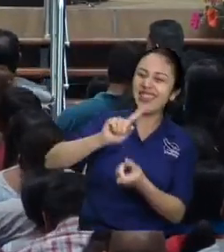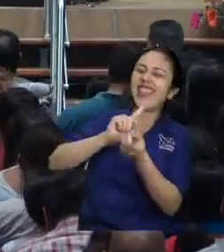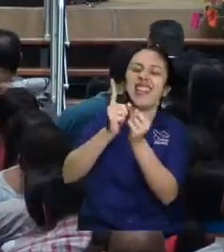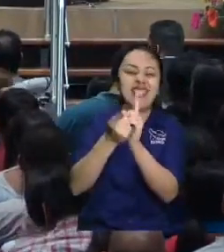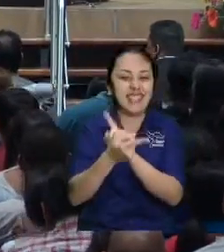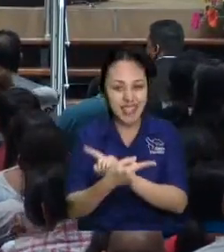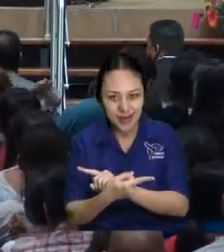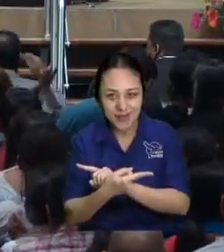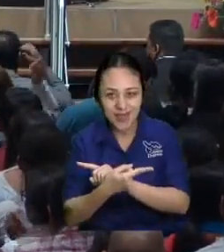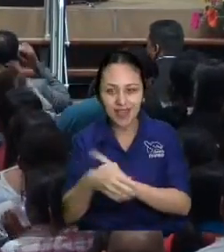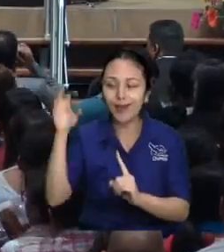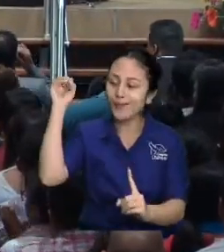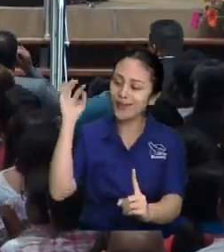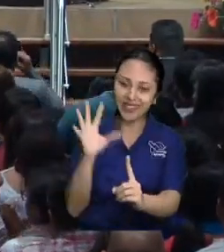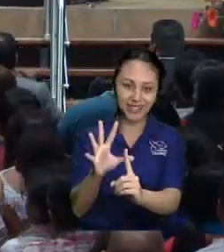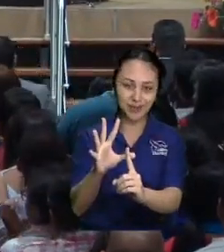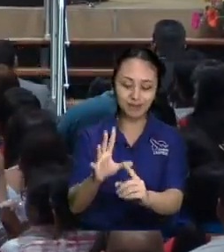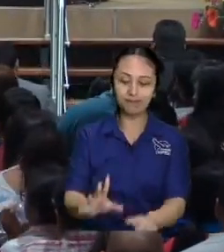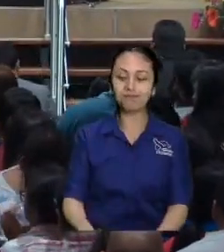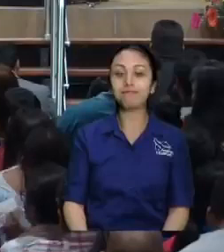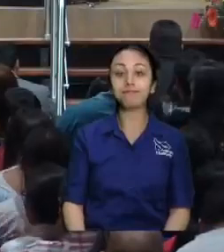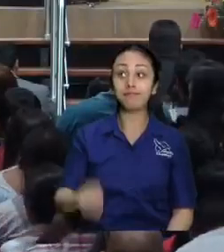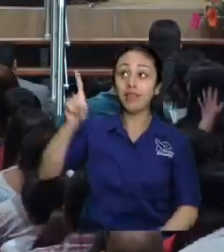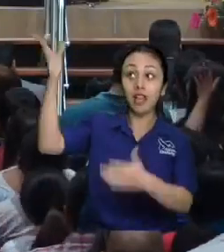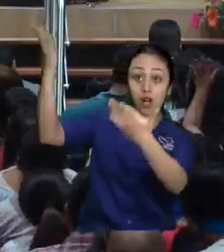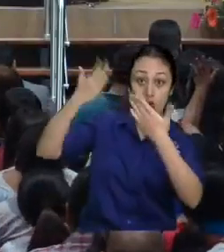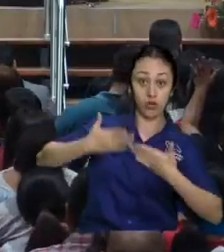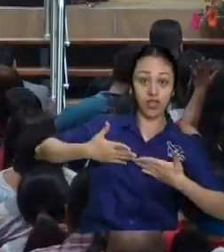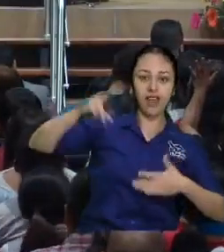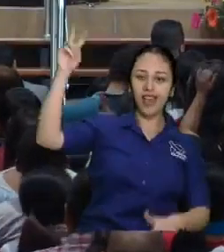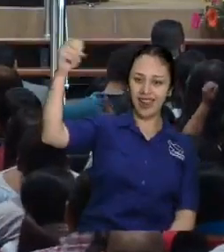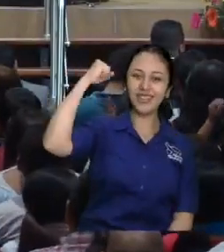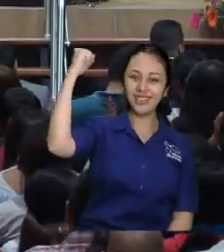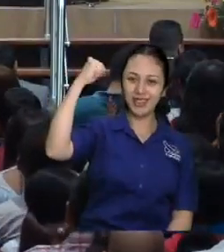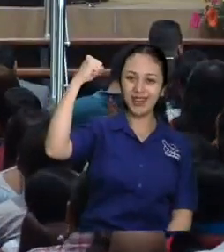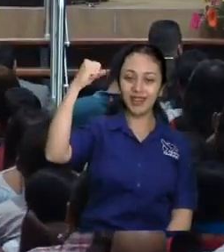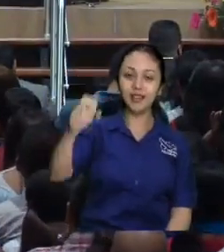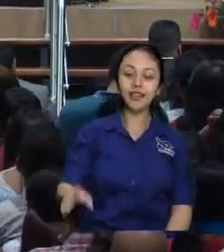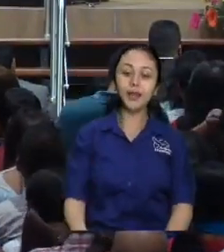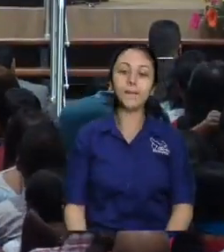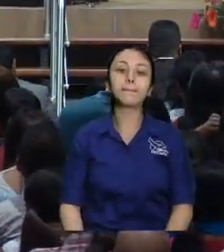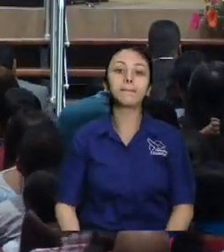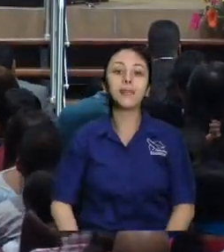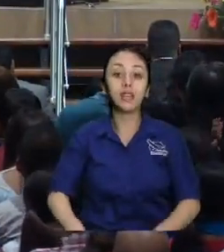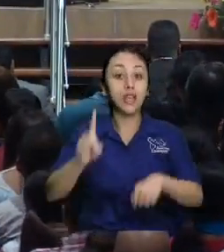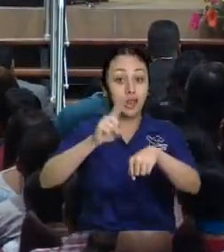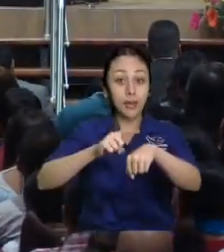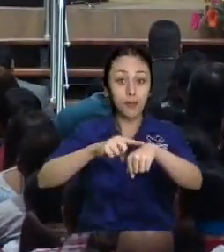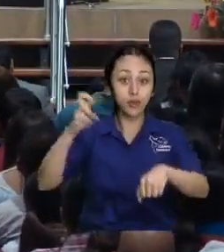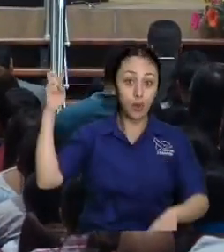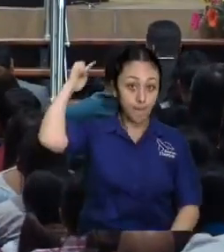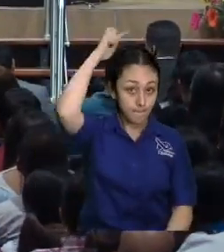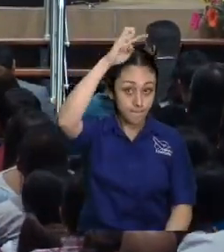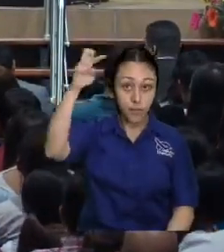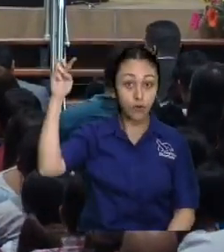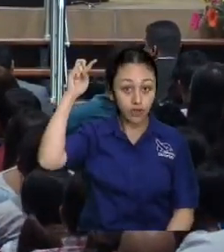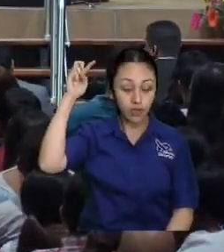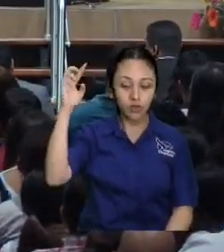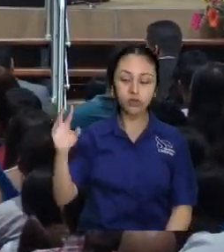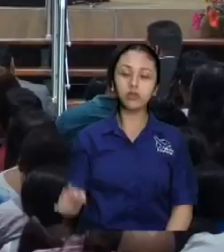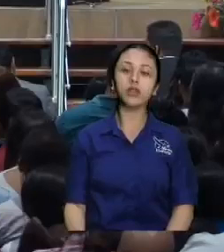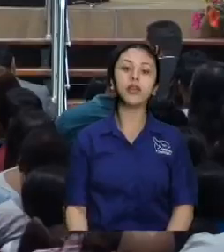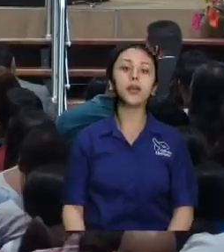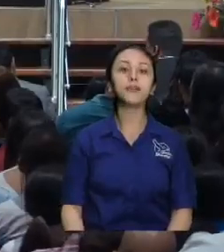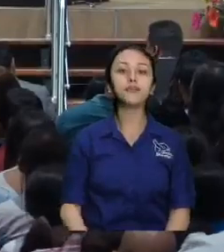linda, ¿verdad? Y al final nos da la victoria. Son ciclos proféticos, ¿verdad? Nosotros no guardamos días, pero